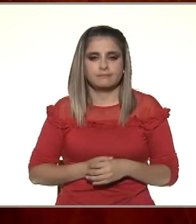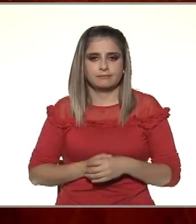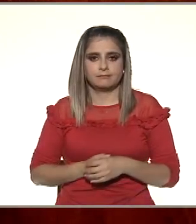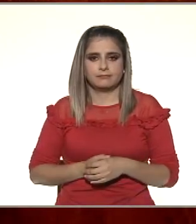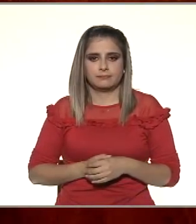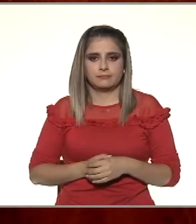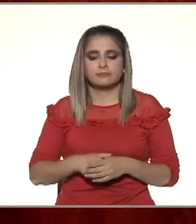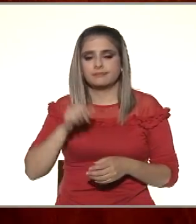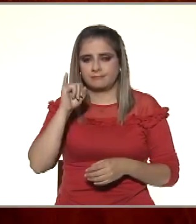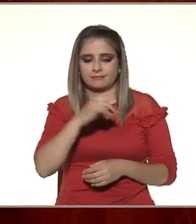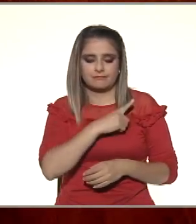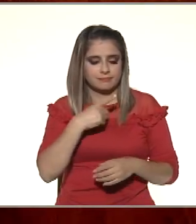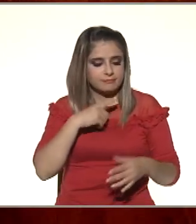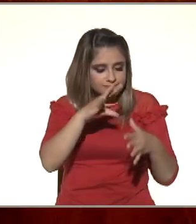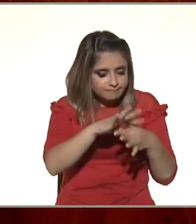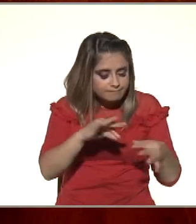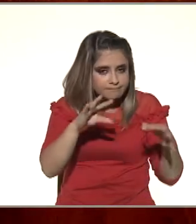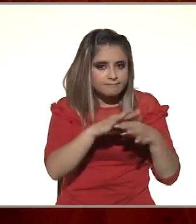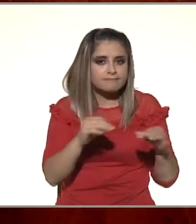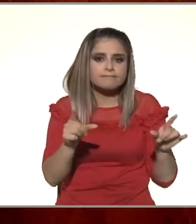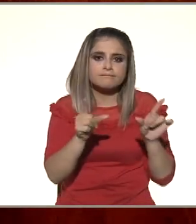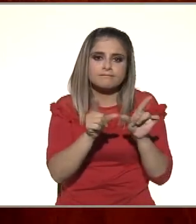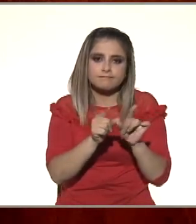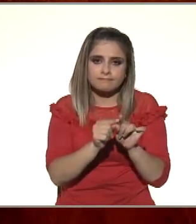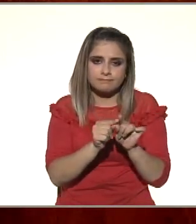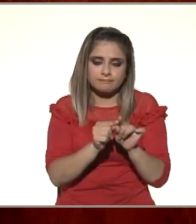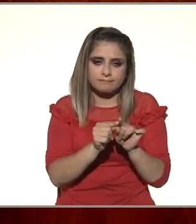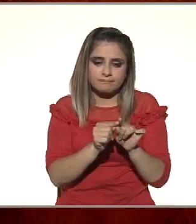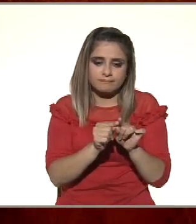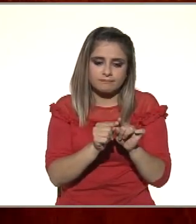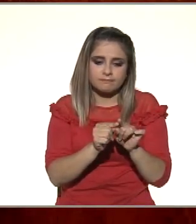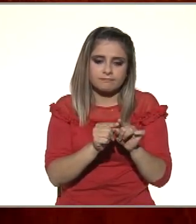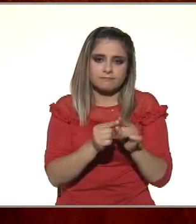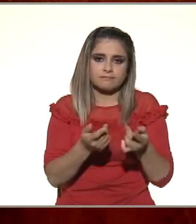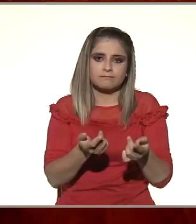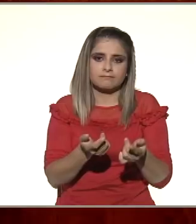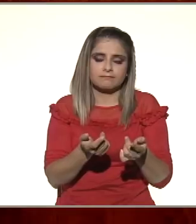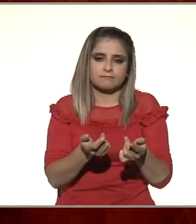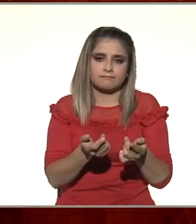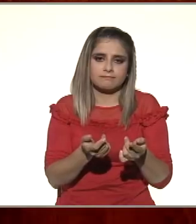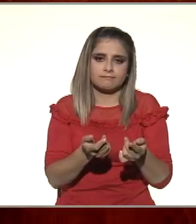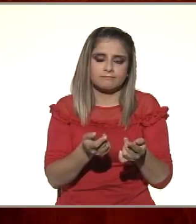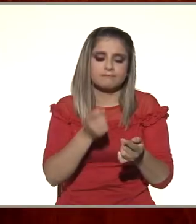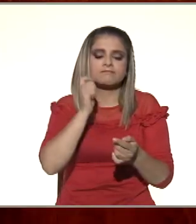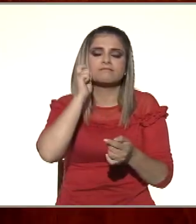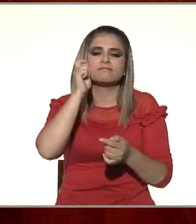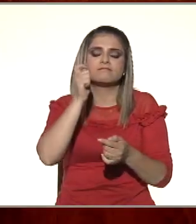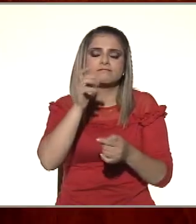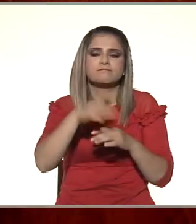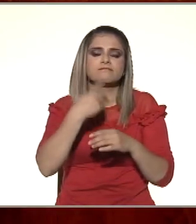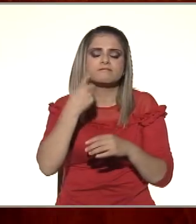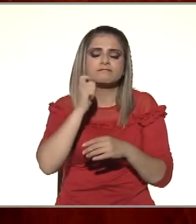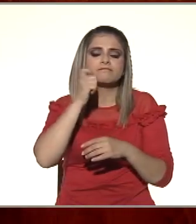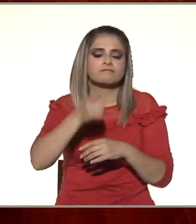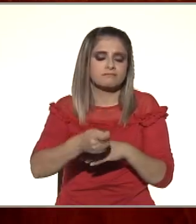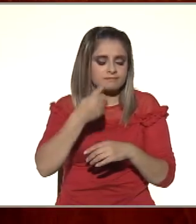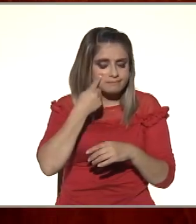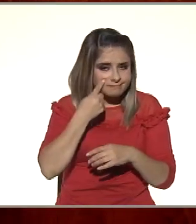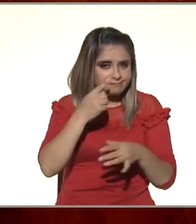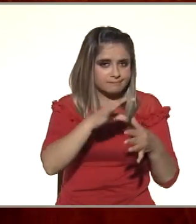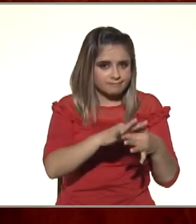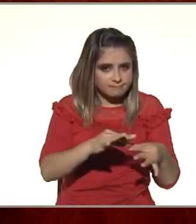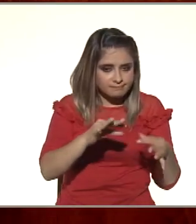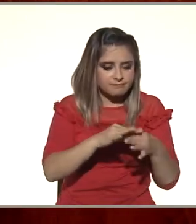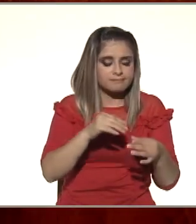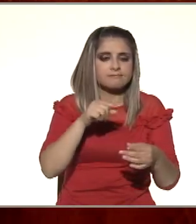sí tiene que hablarse sobre cuáles son las cosas, los significados. ¿Qué nos significan estas cosas?